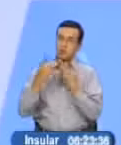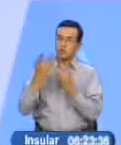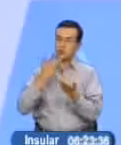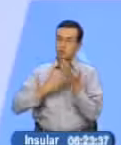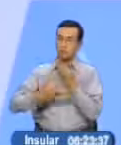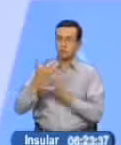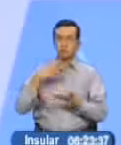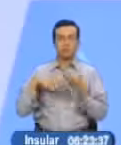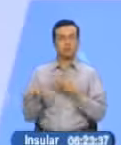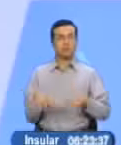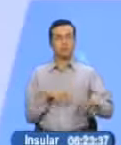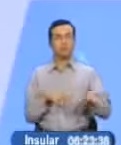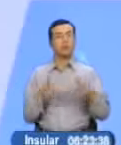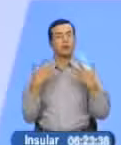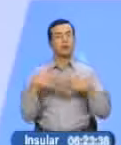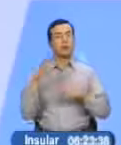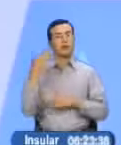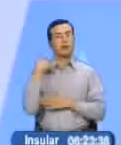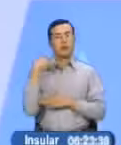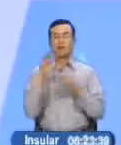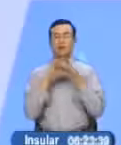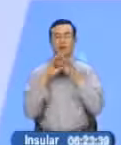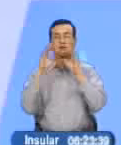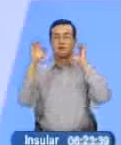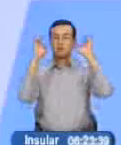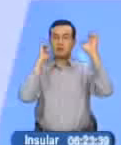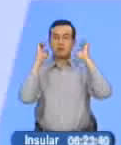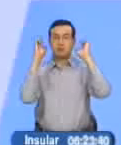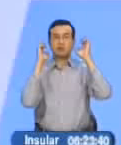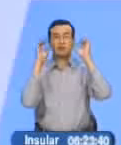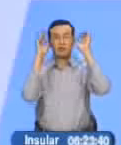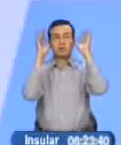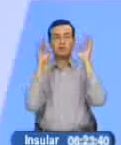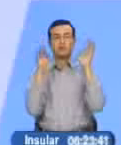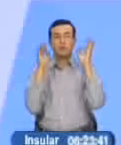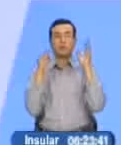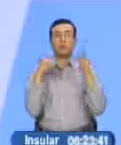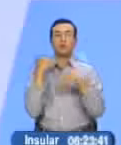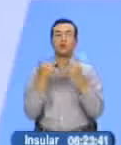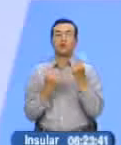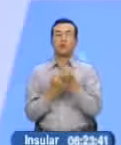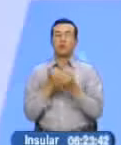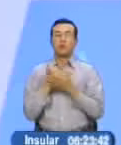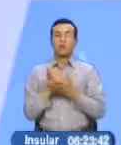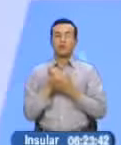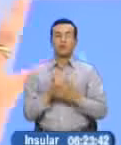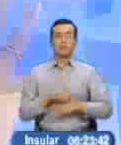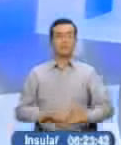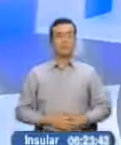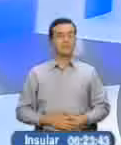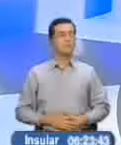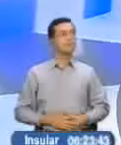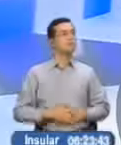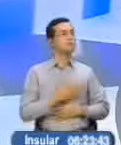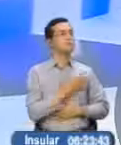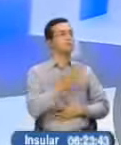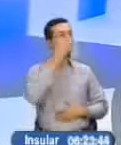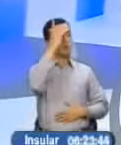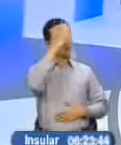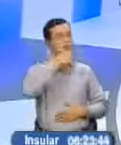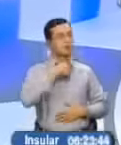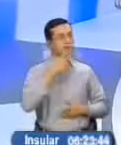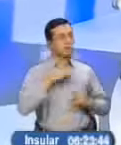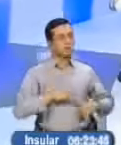comunicación y coordinación, hemos creado estas alianzas estratégicas que crean estas facilidades para que puedan. ¿Y este tipo de decisiones la van a